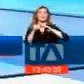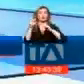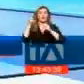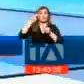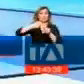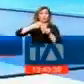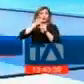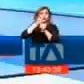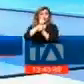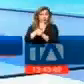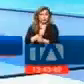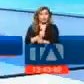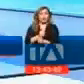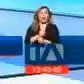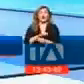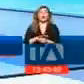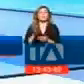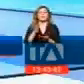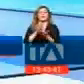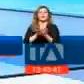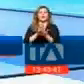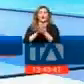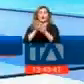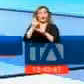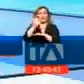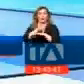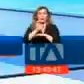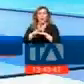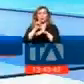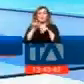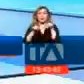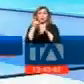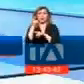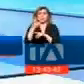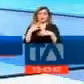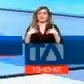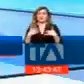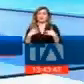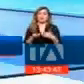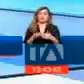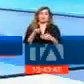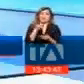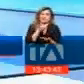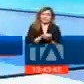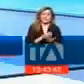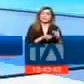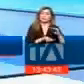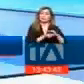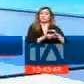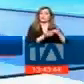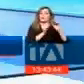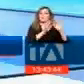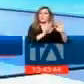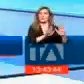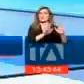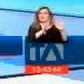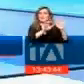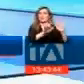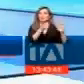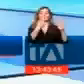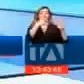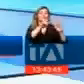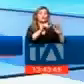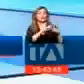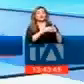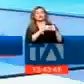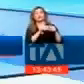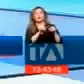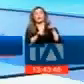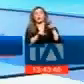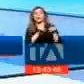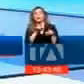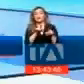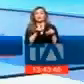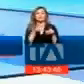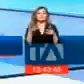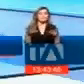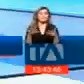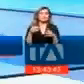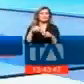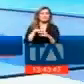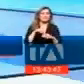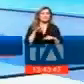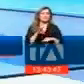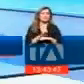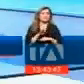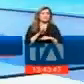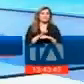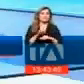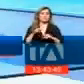de ellos ya han confesado que entregaron y recibieron sobornos por más de 17 millones de dólares, algunos de estos casos en nuestro